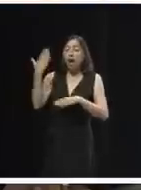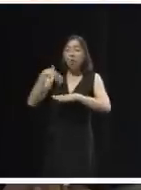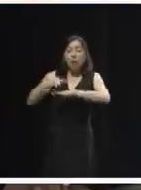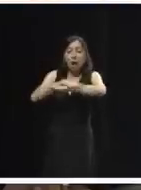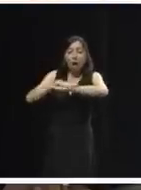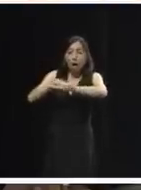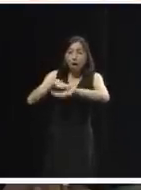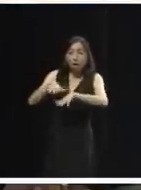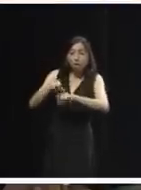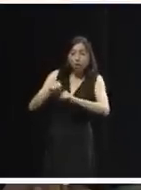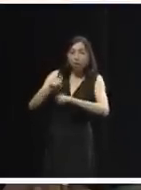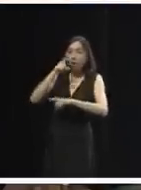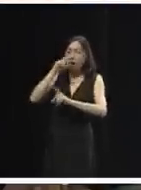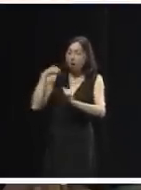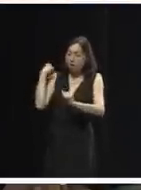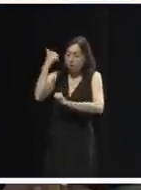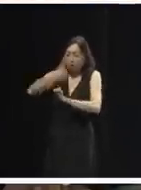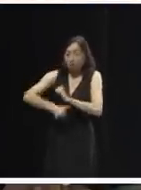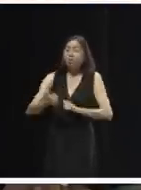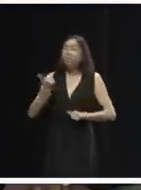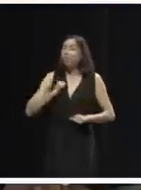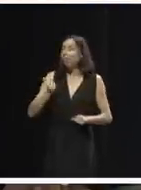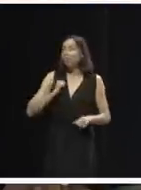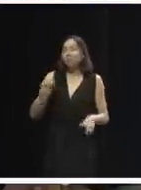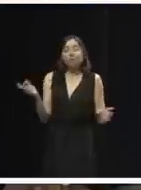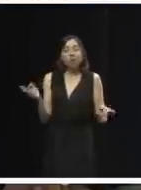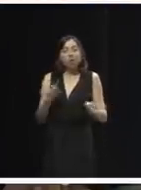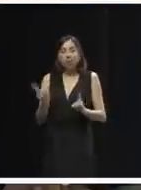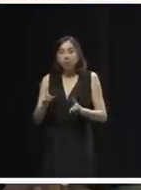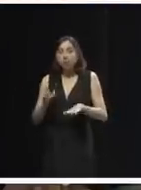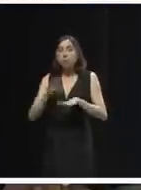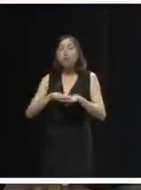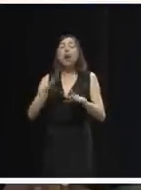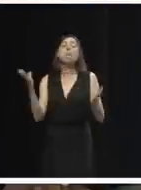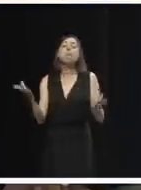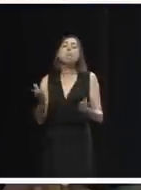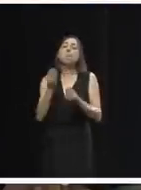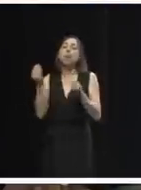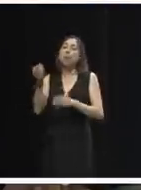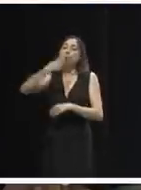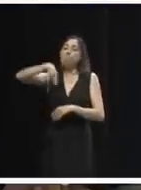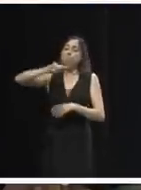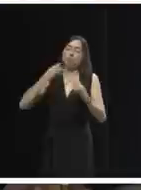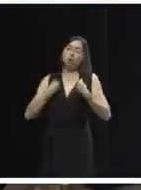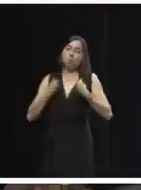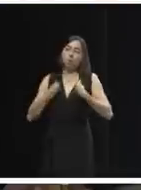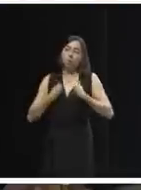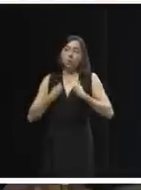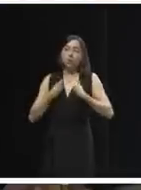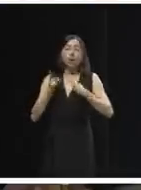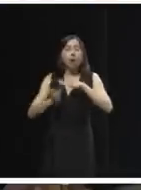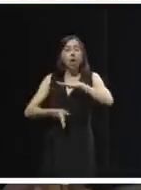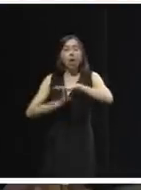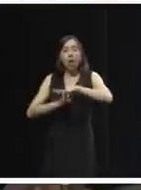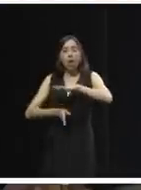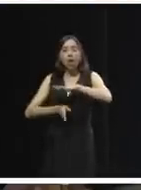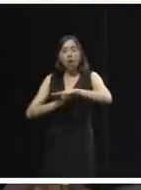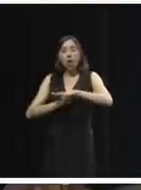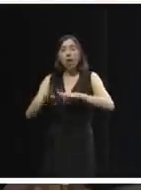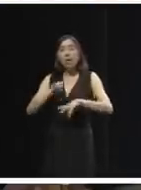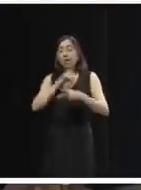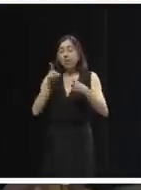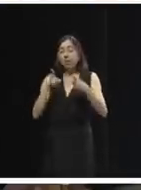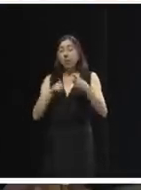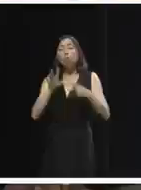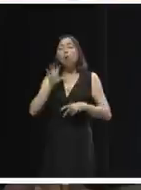años y no han aprovechado esos años para mejorar vuestras vidas. Seguís siendo la segunda